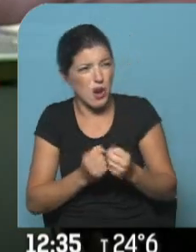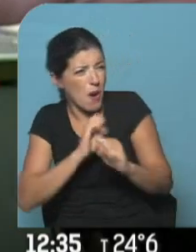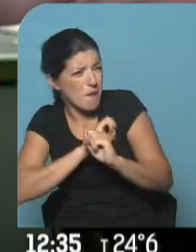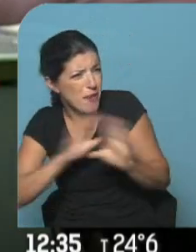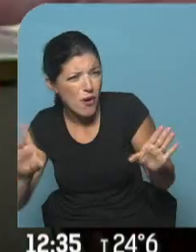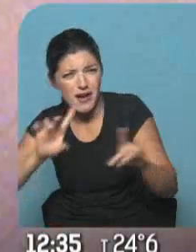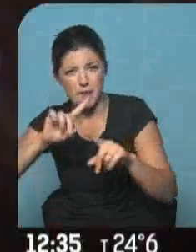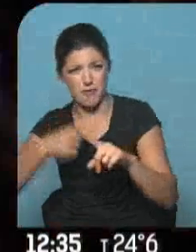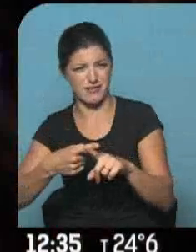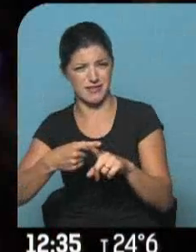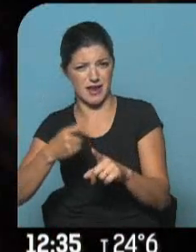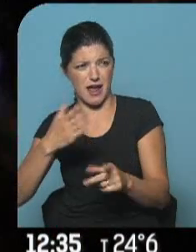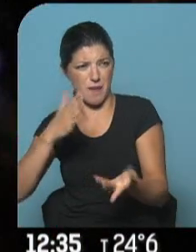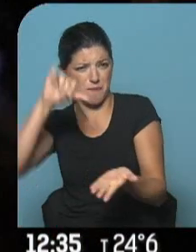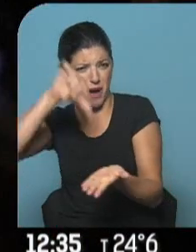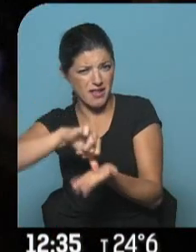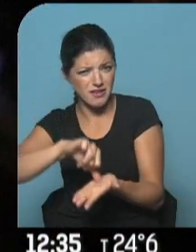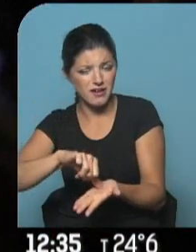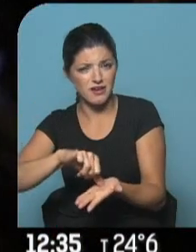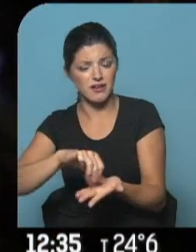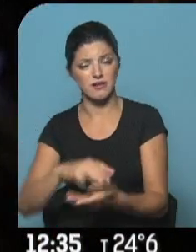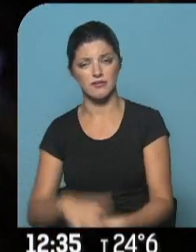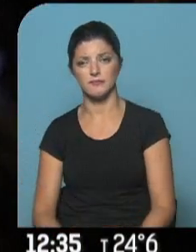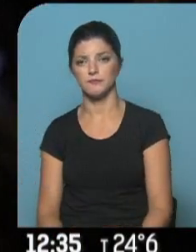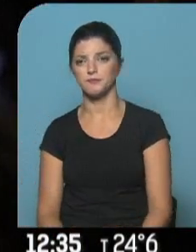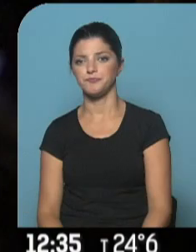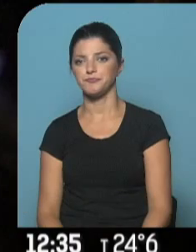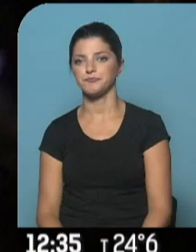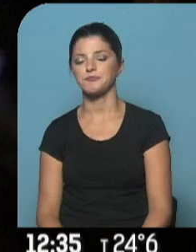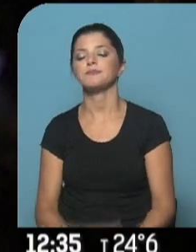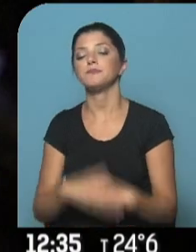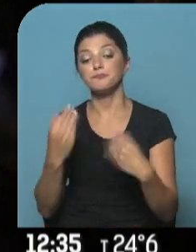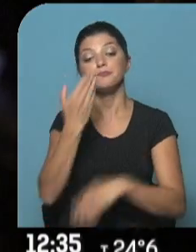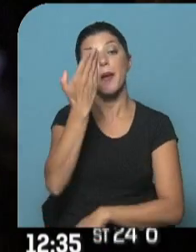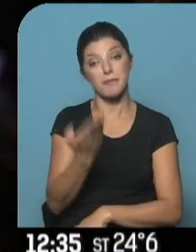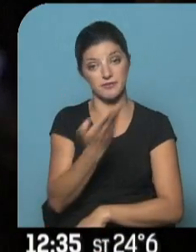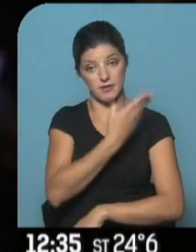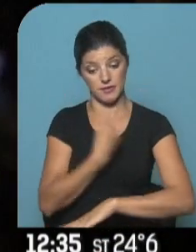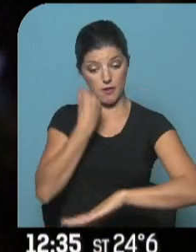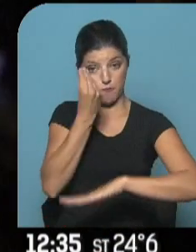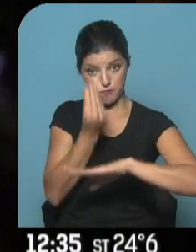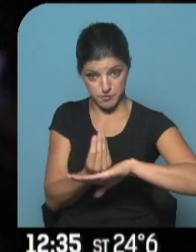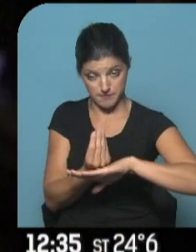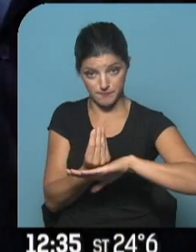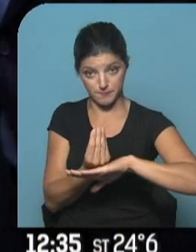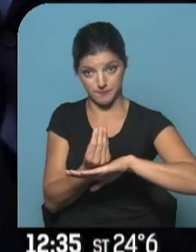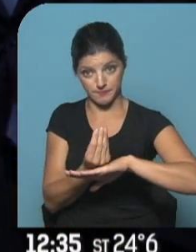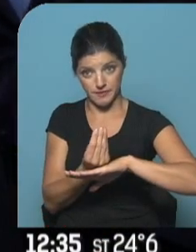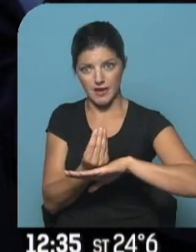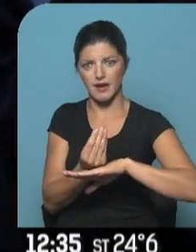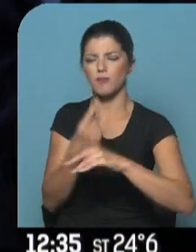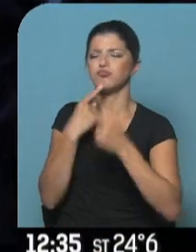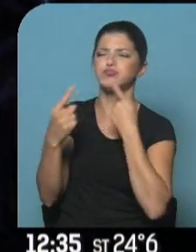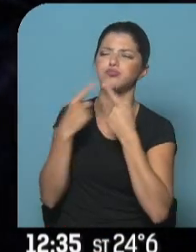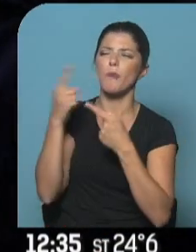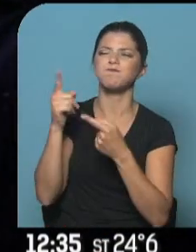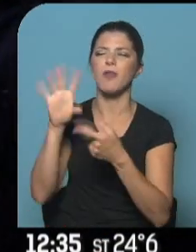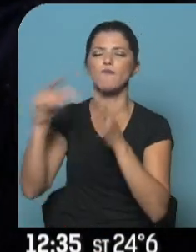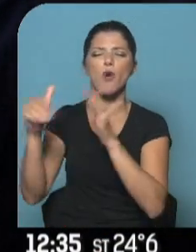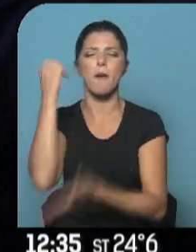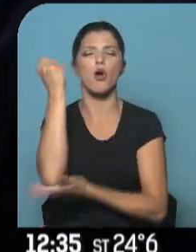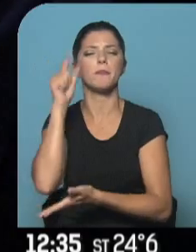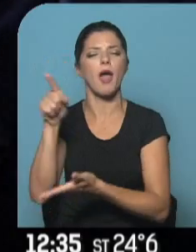política ecuatoriana. Es que, desde su asunción, el presidente Lenín Moreno no solo viene cuestionando el manejo económico y el